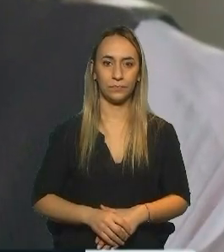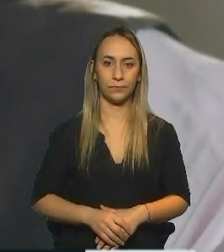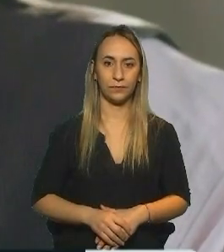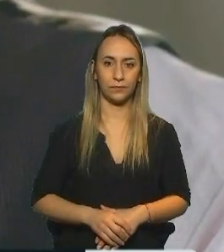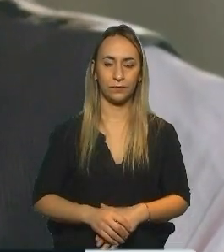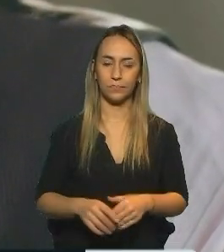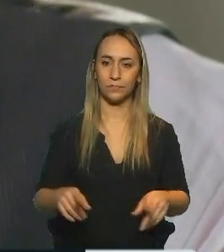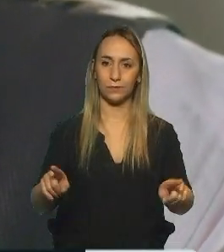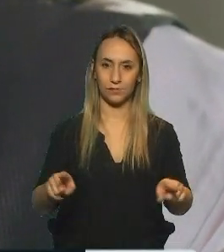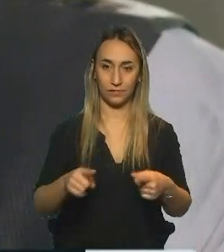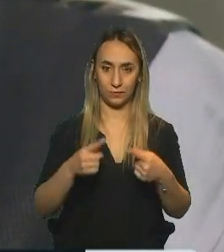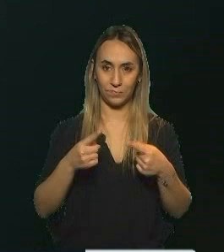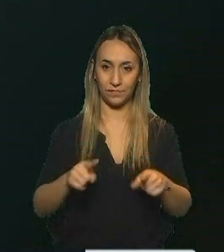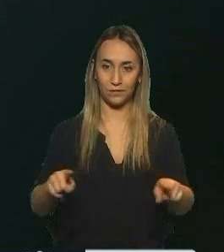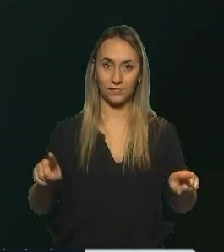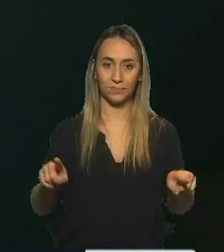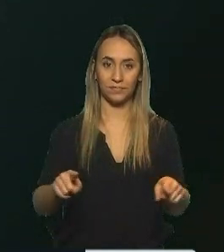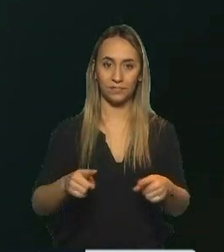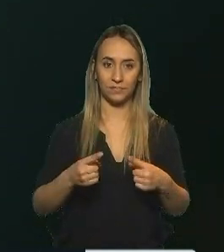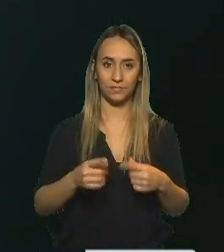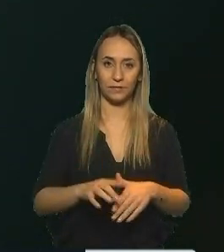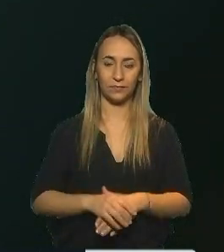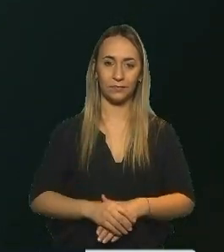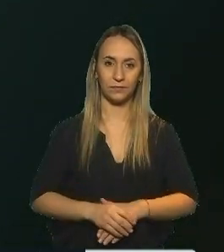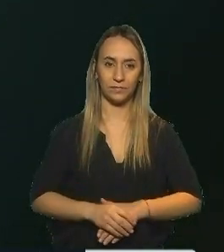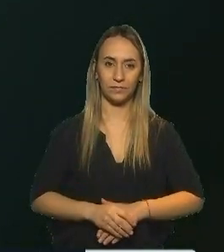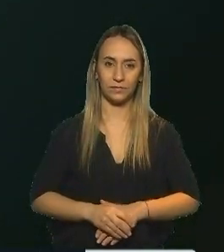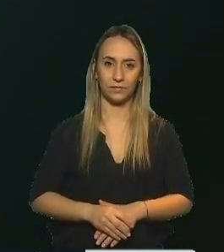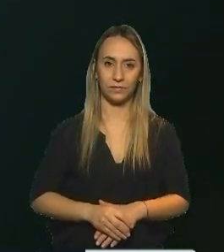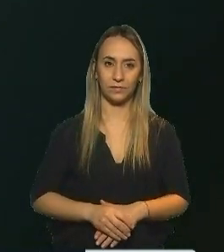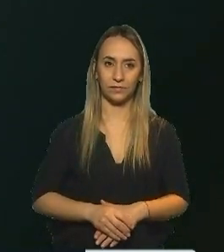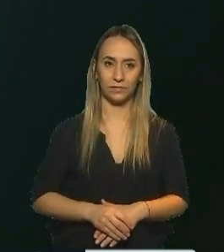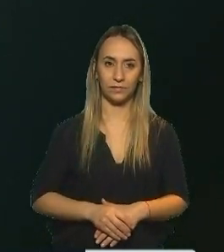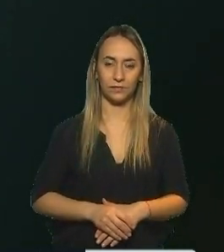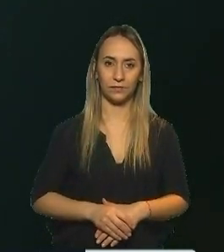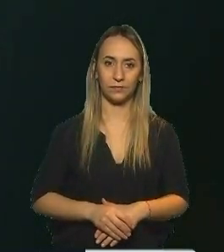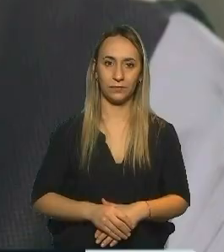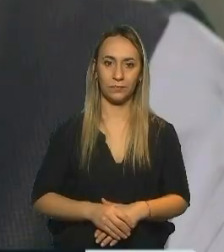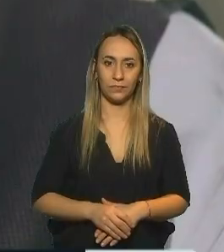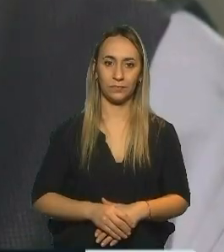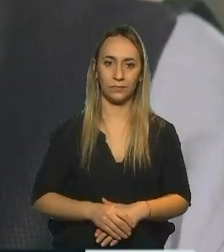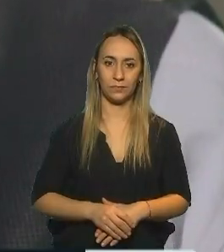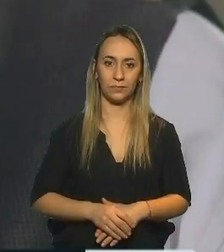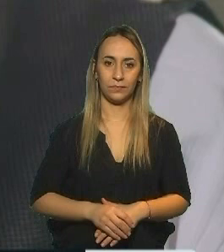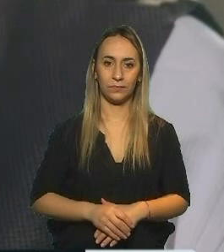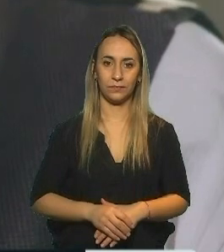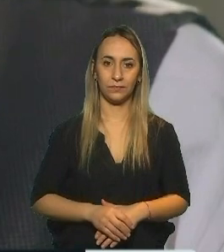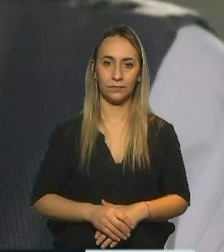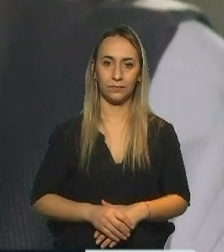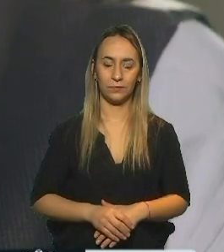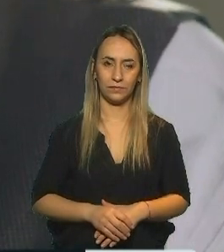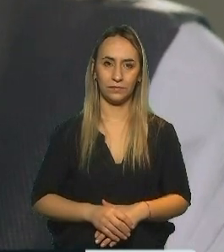Eche amigo nomás, écheme y llene hasta el borde de la copa de